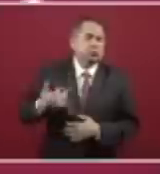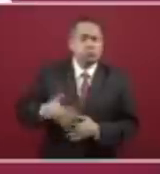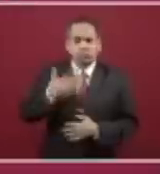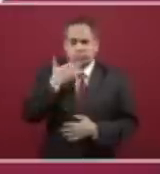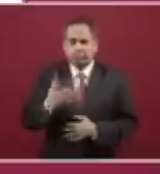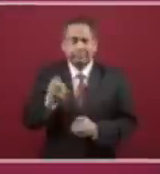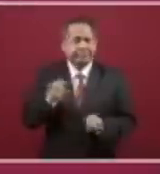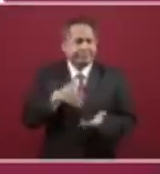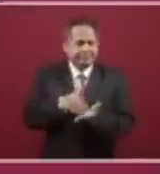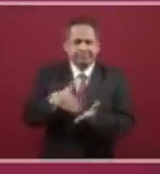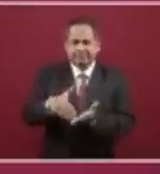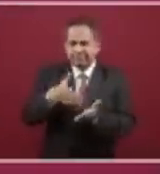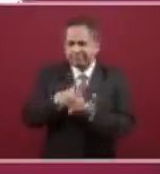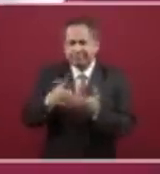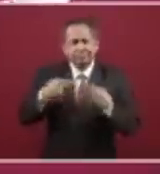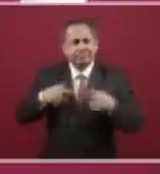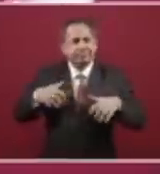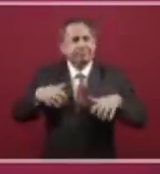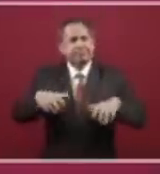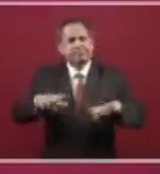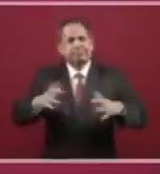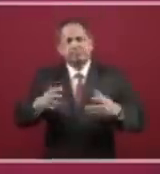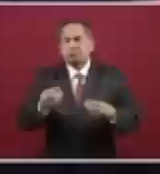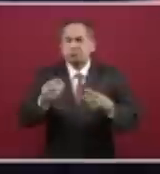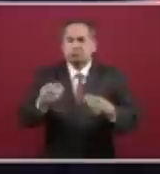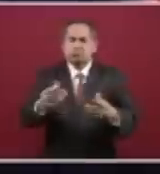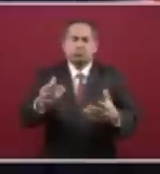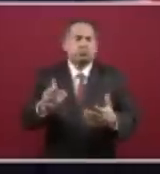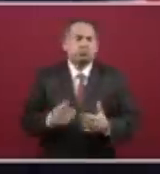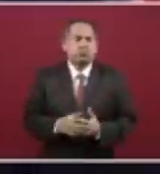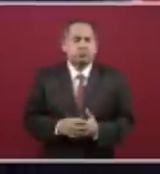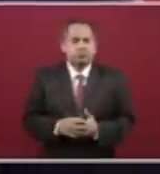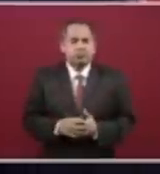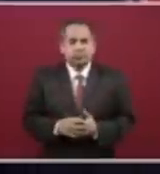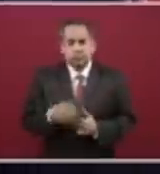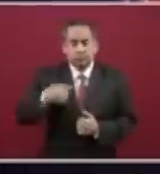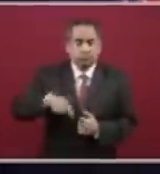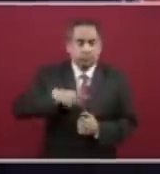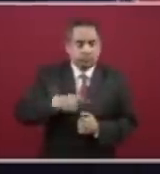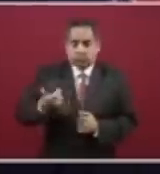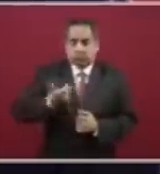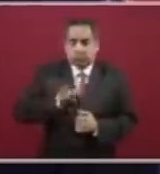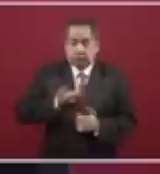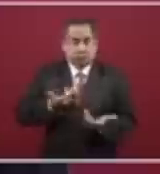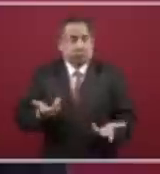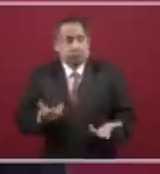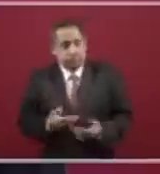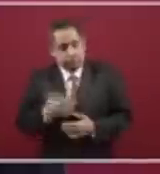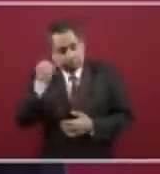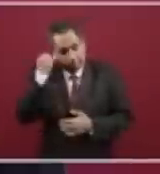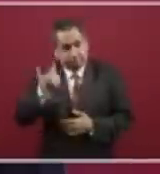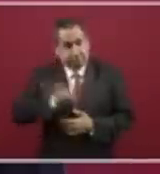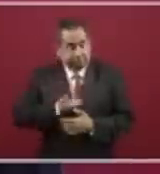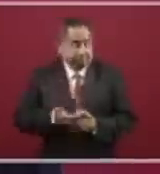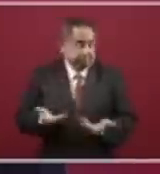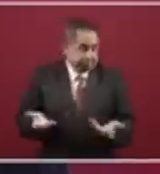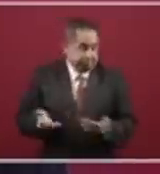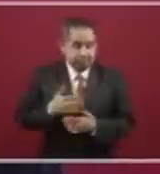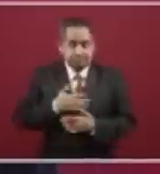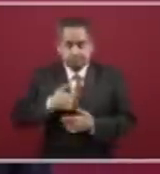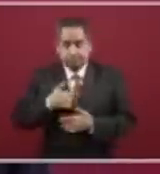millones de ciudadanos no solo los que este hasta nos pagan por